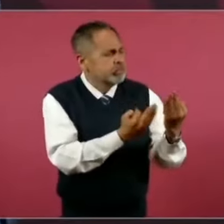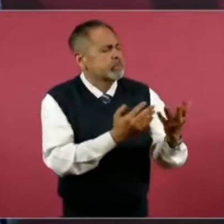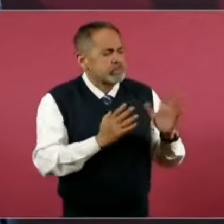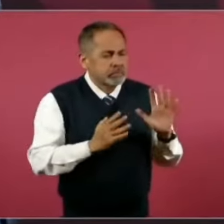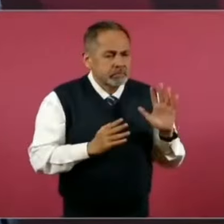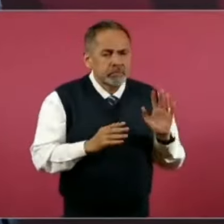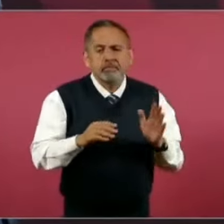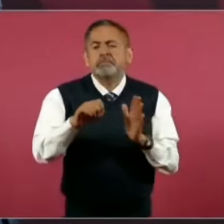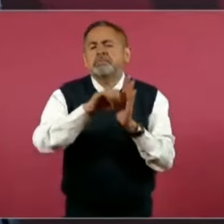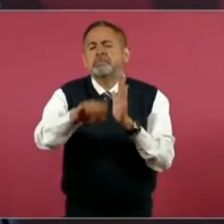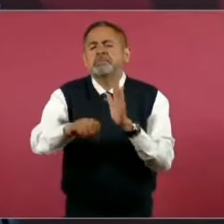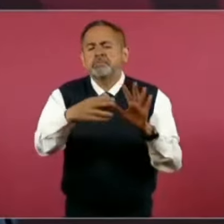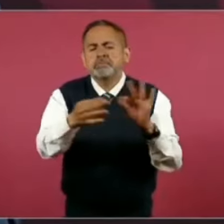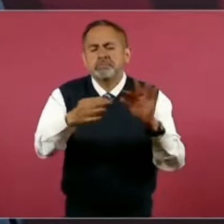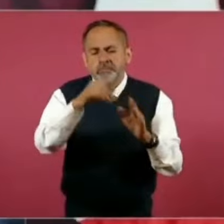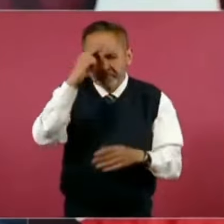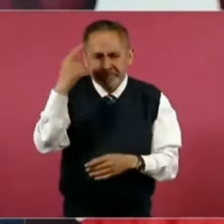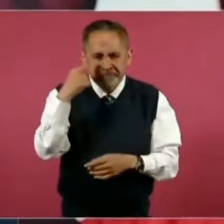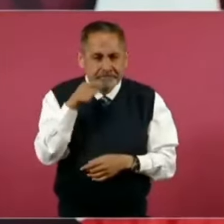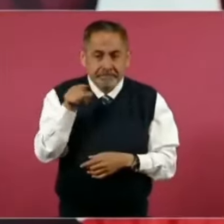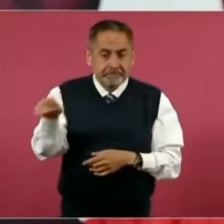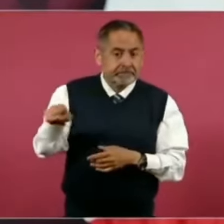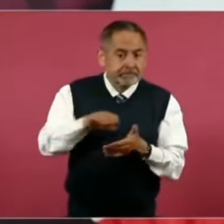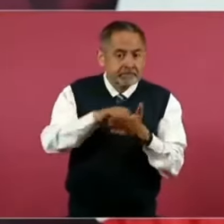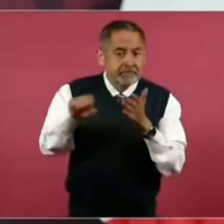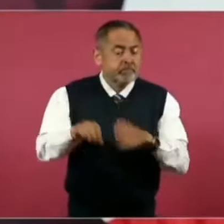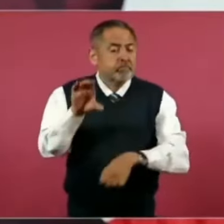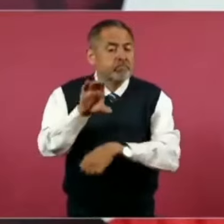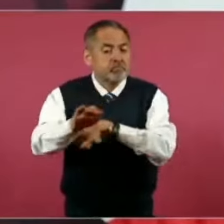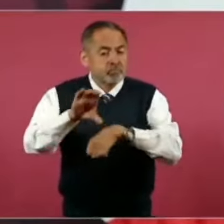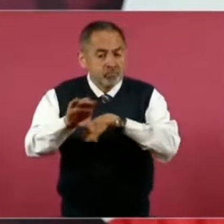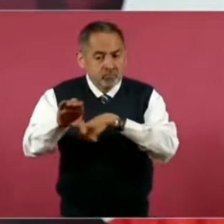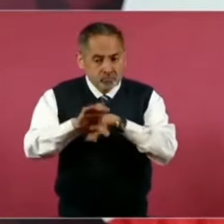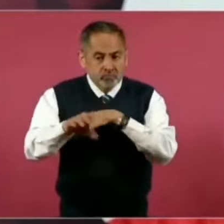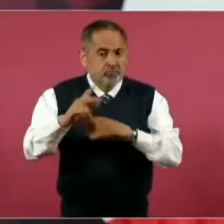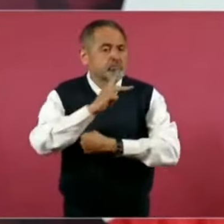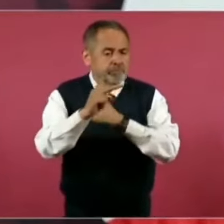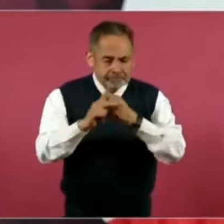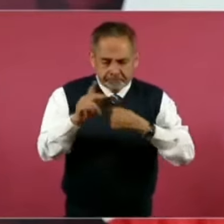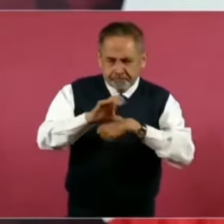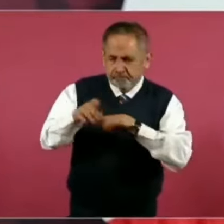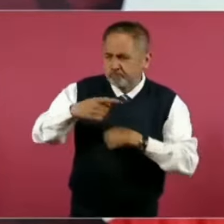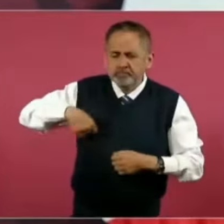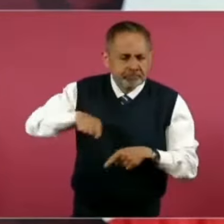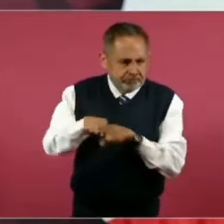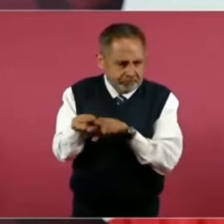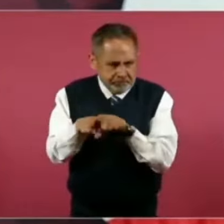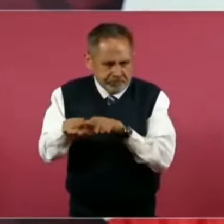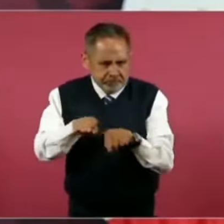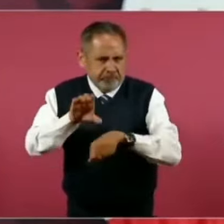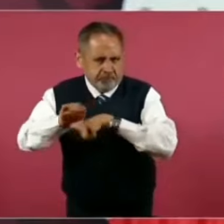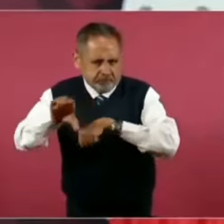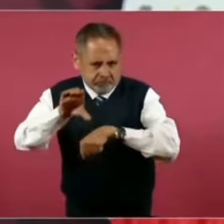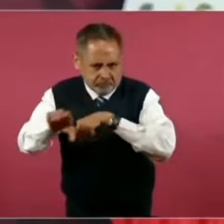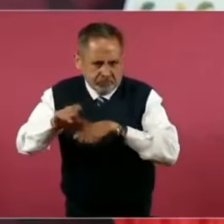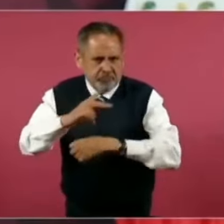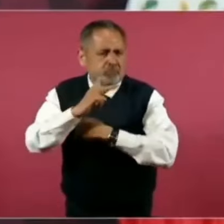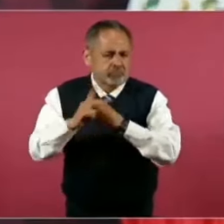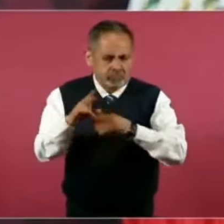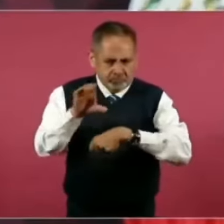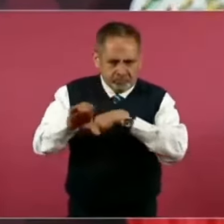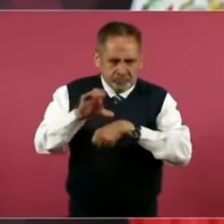Pongamos el ejemplo de Colombia, nuestros hermanos colombianos,